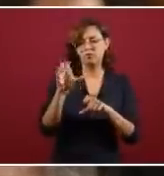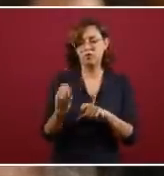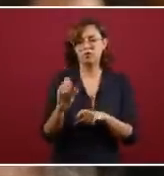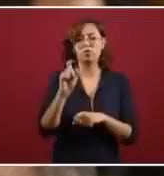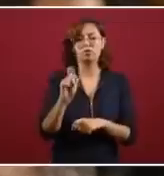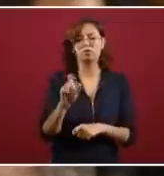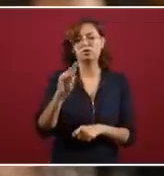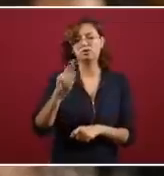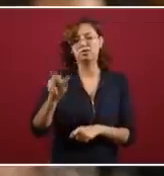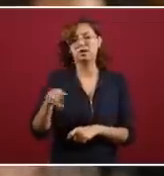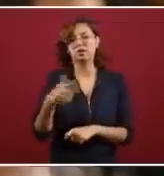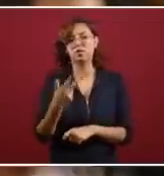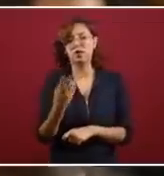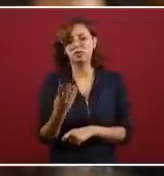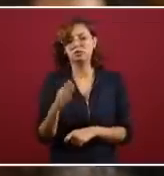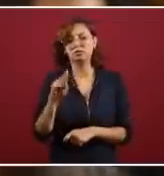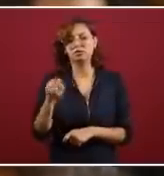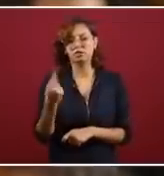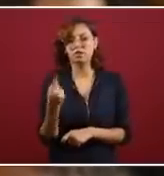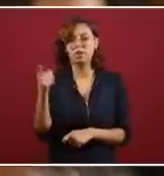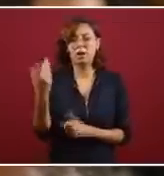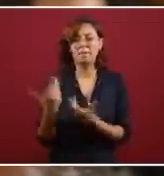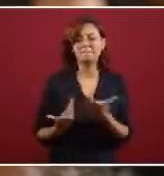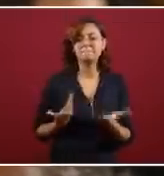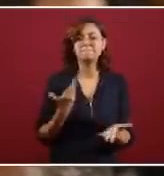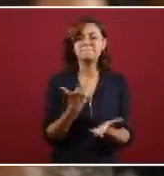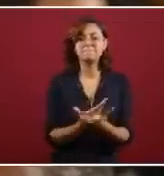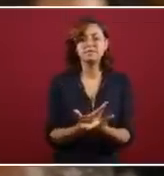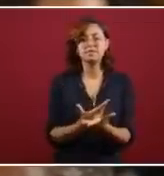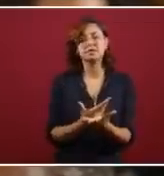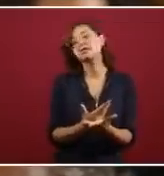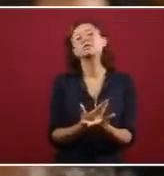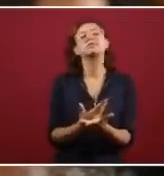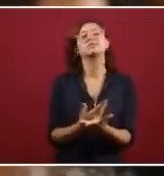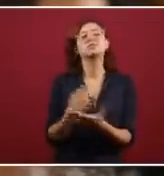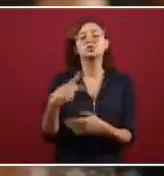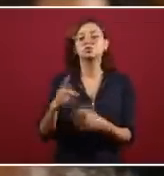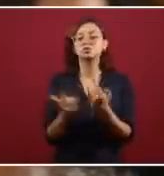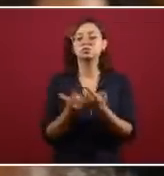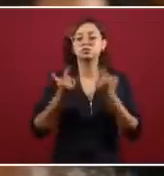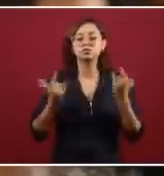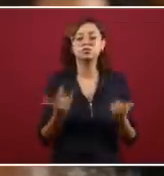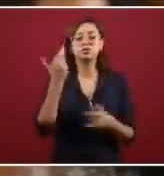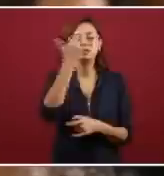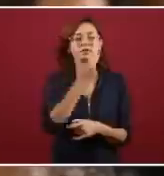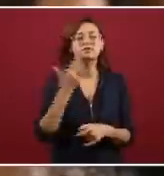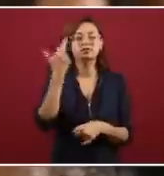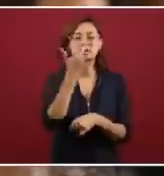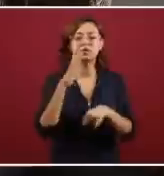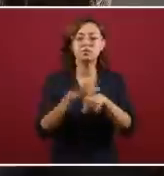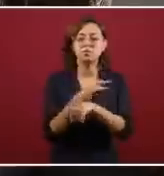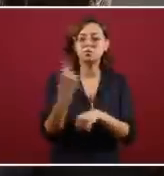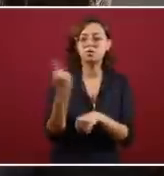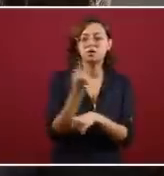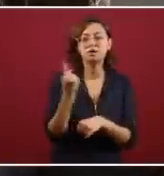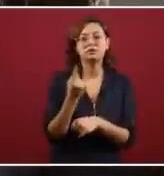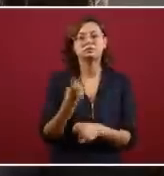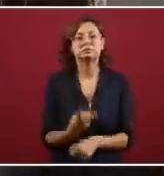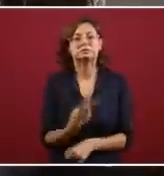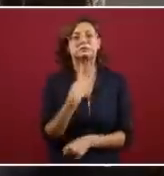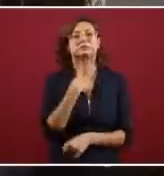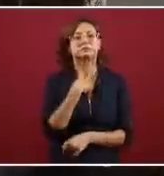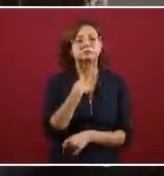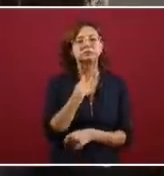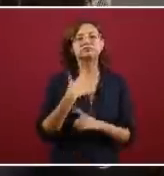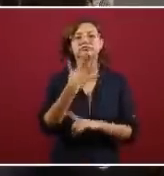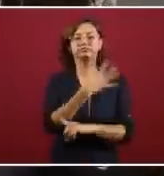26795-DR-2074-81. Solicita, presidente, la revisión de su caso, toda vez que por una falta de recursos económicos y por